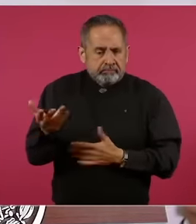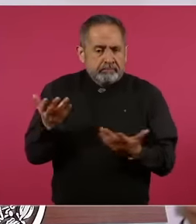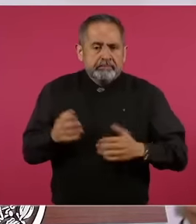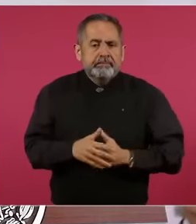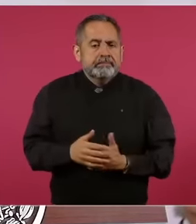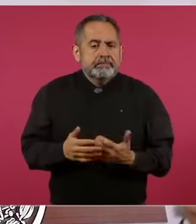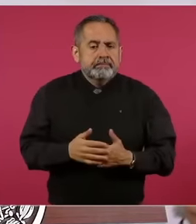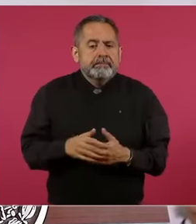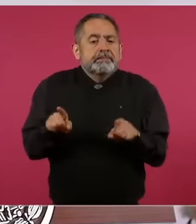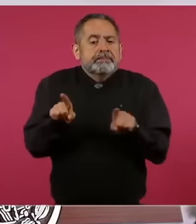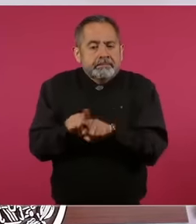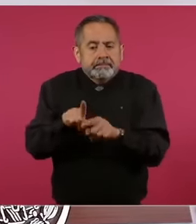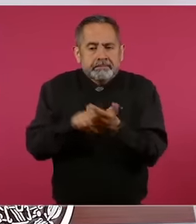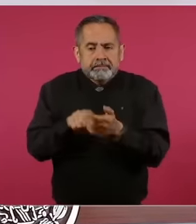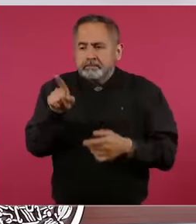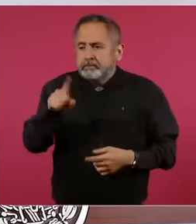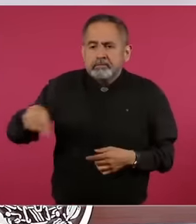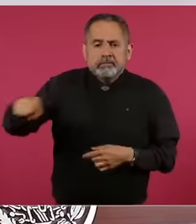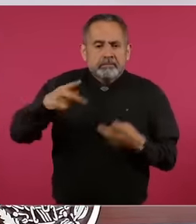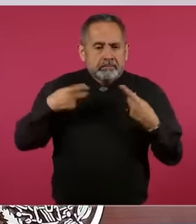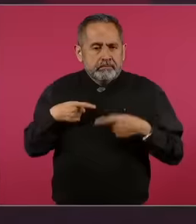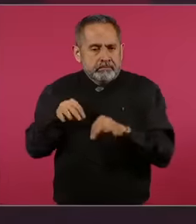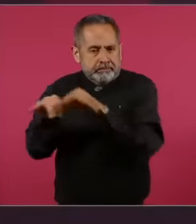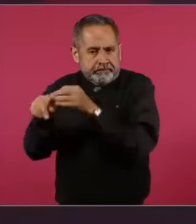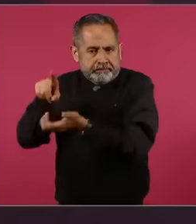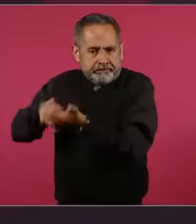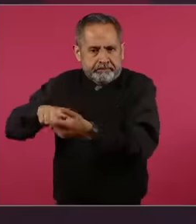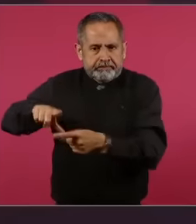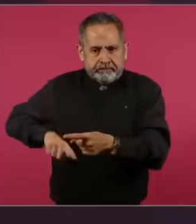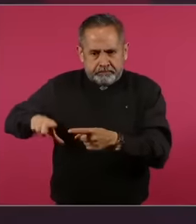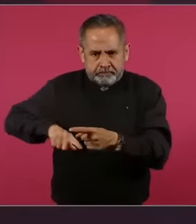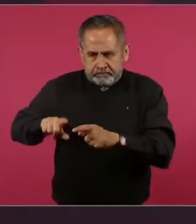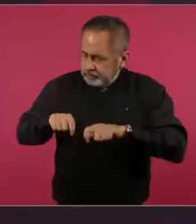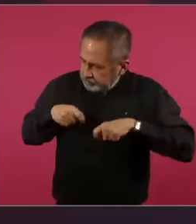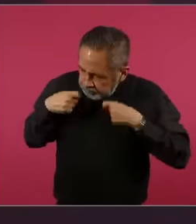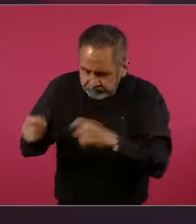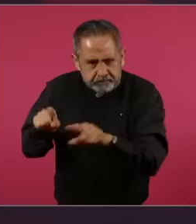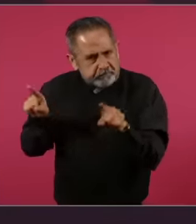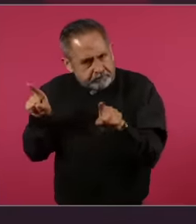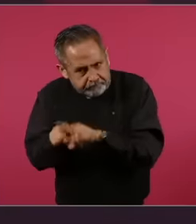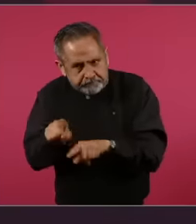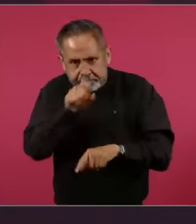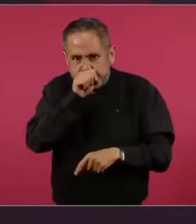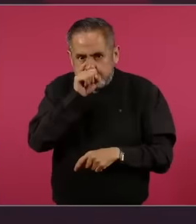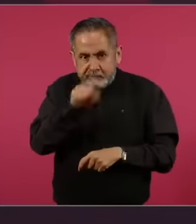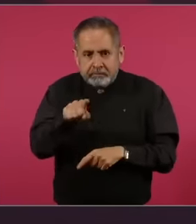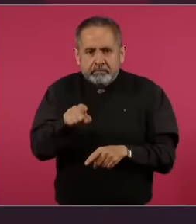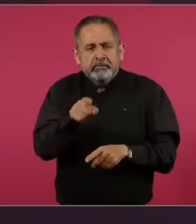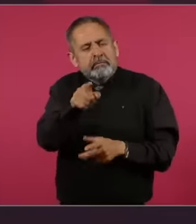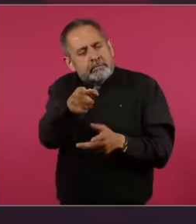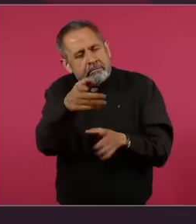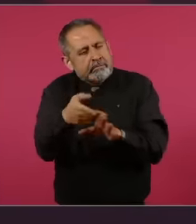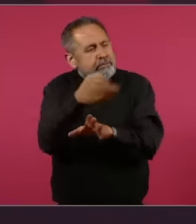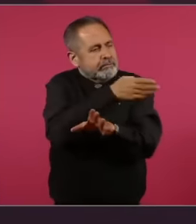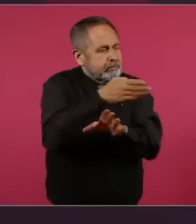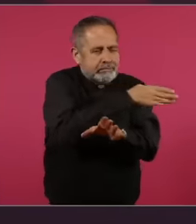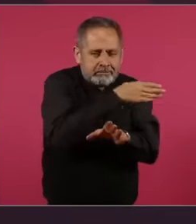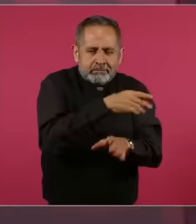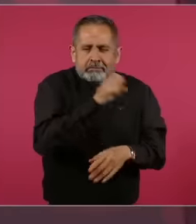Lo mismo los trabajadores al servicio del Estado, que esa fue una reforma o una